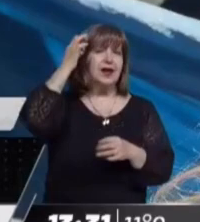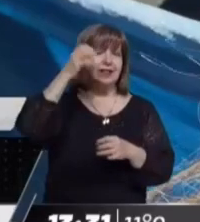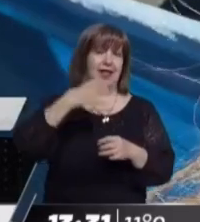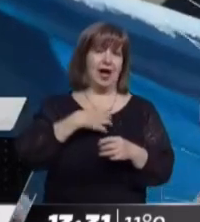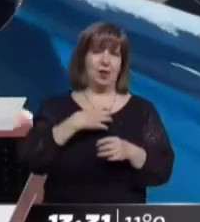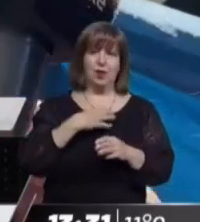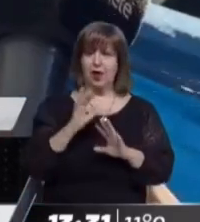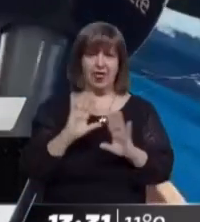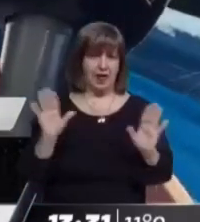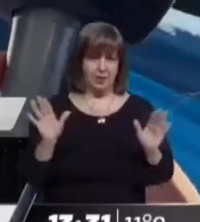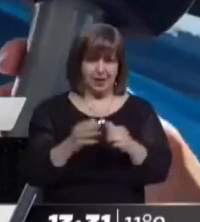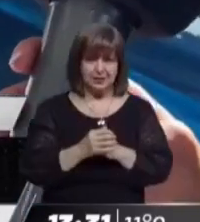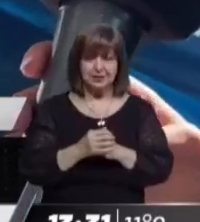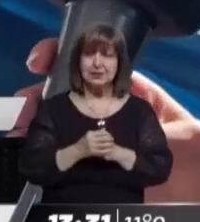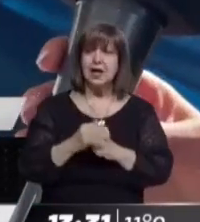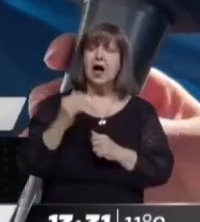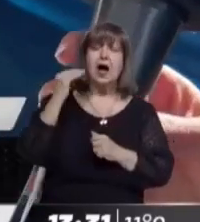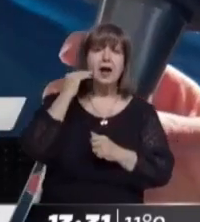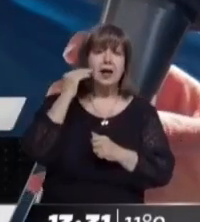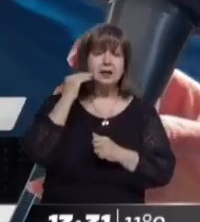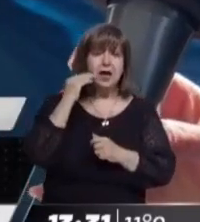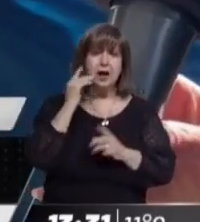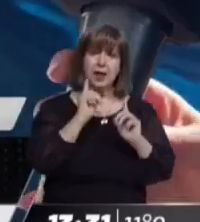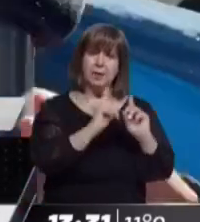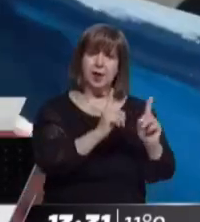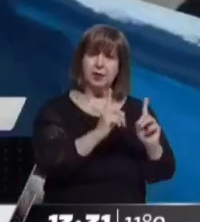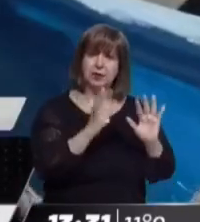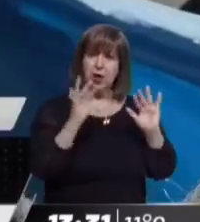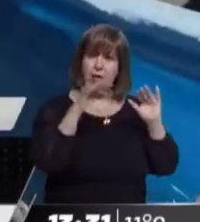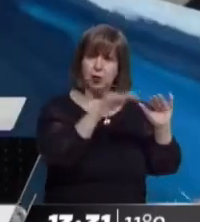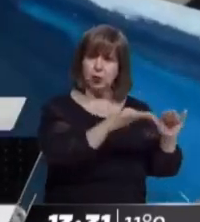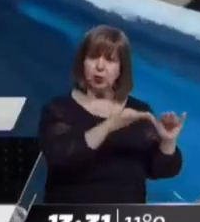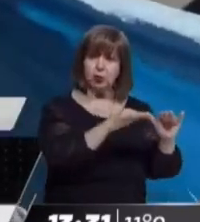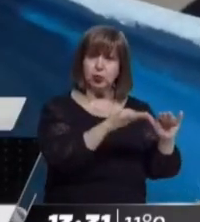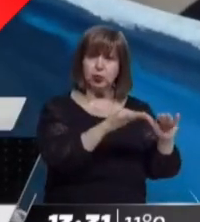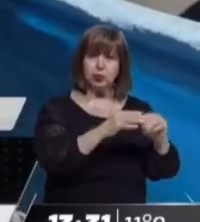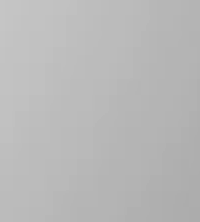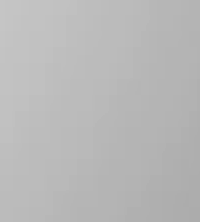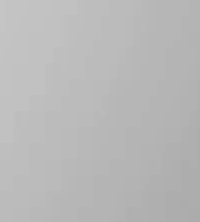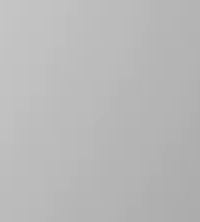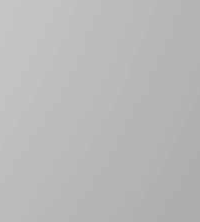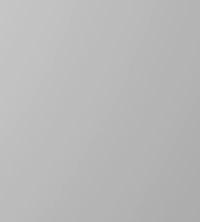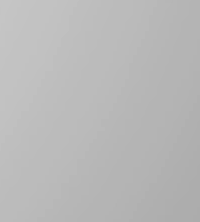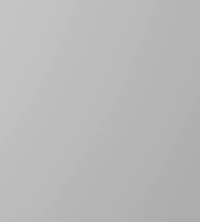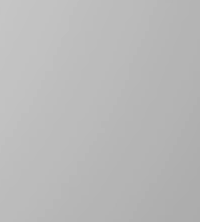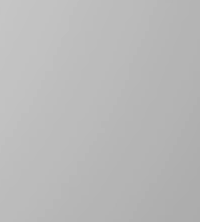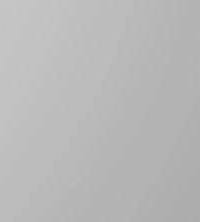hoy. ¿Por la tarde también está previsto que asistan todos los docentes? Sí.